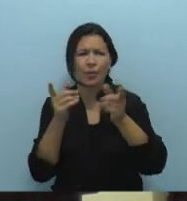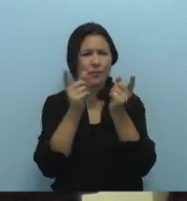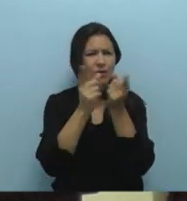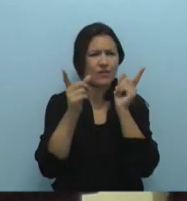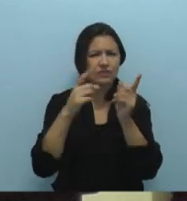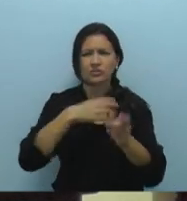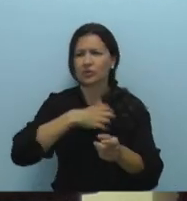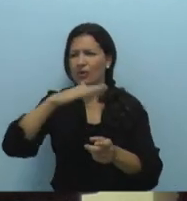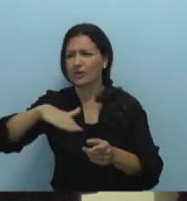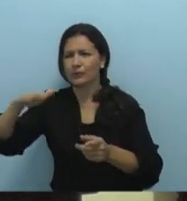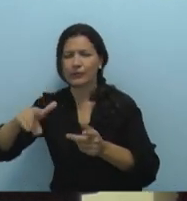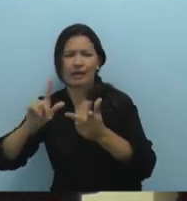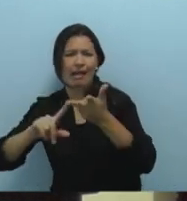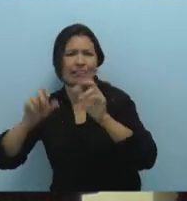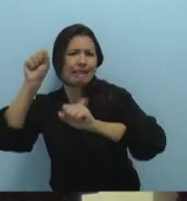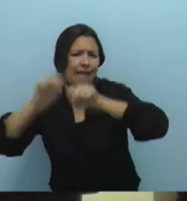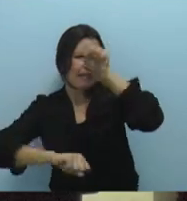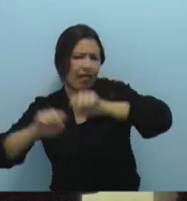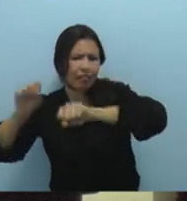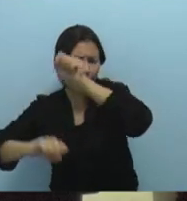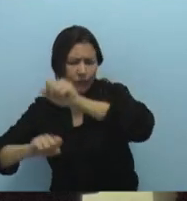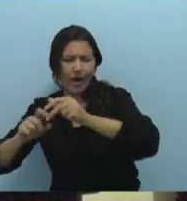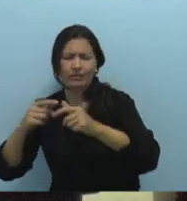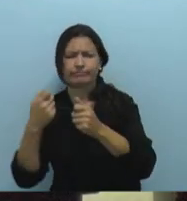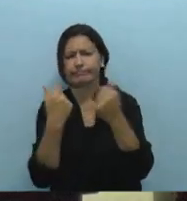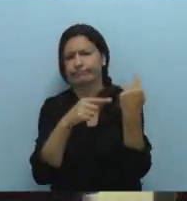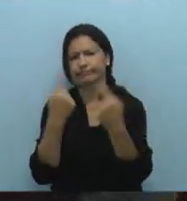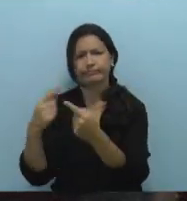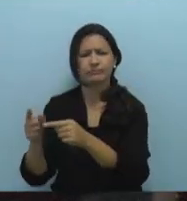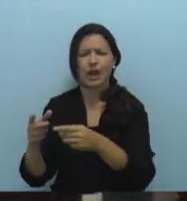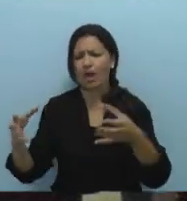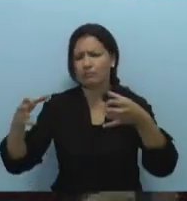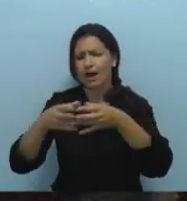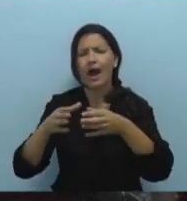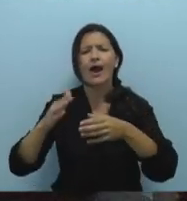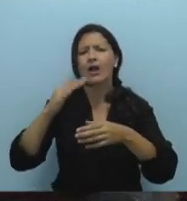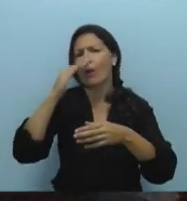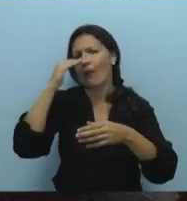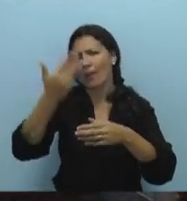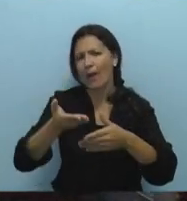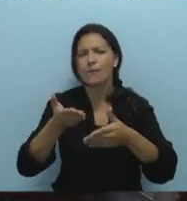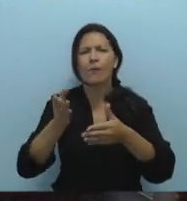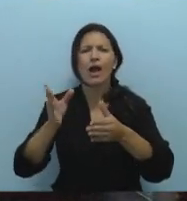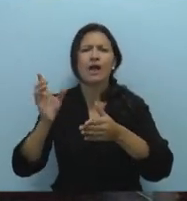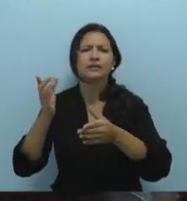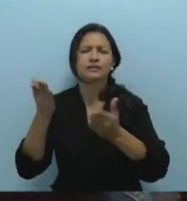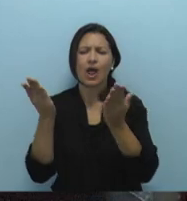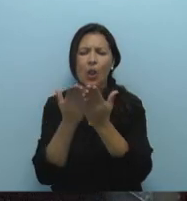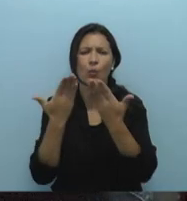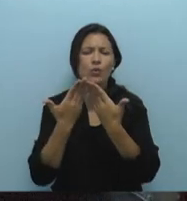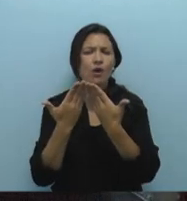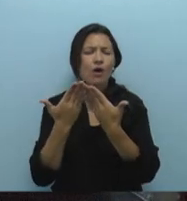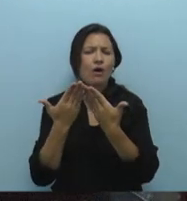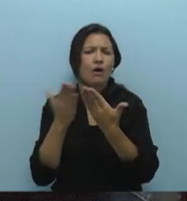docentes, por graduados. A posteriori, la gratuidad, los sistemas de becas estudiantiles, el